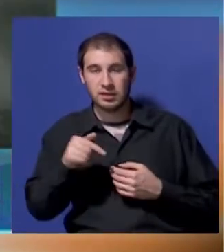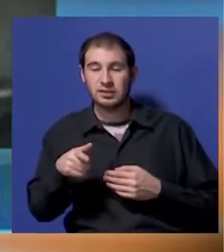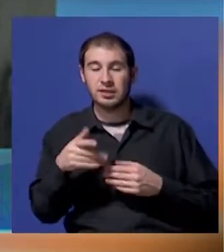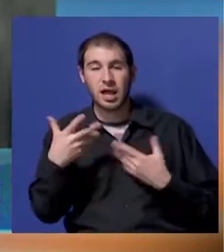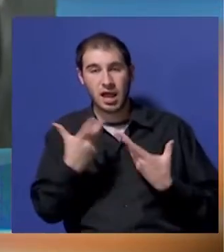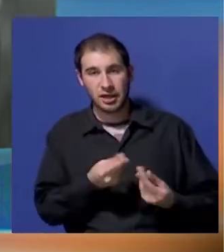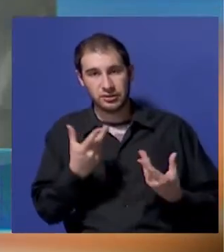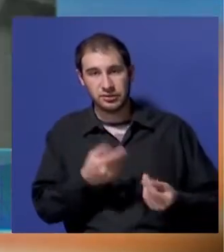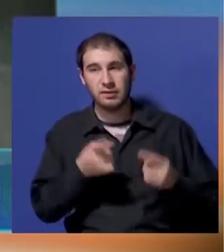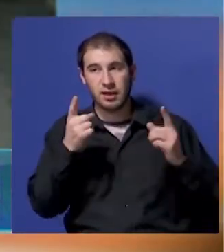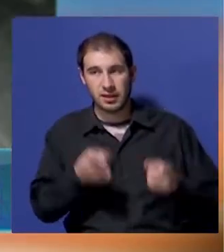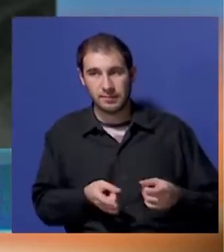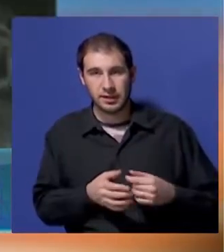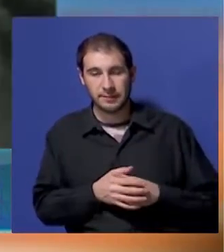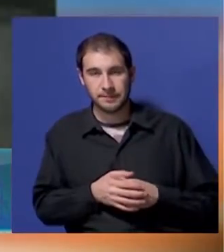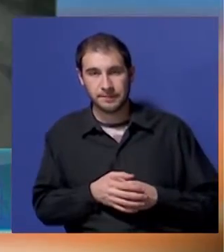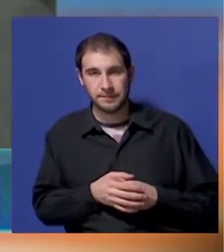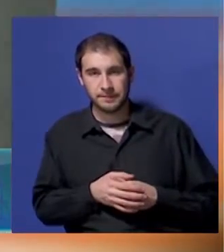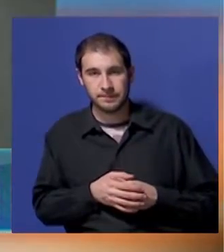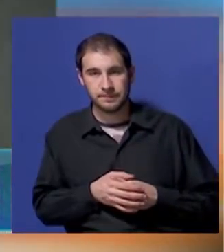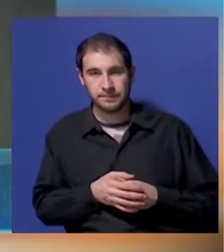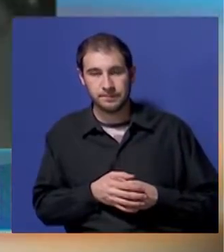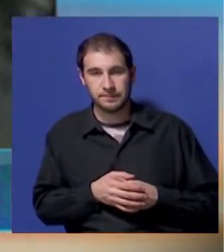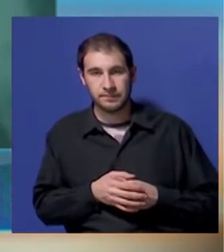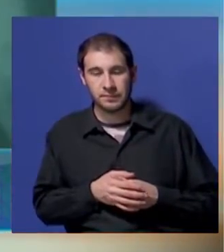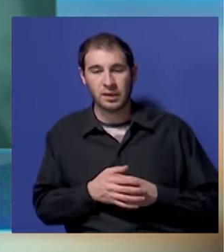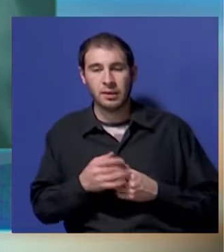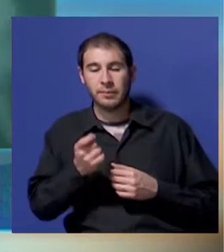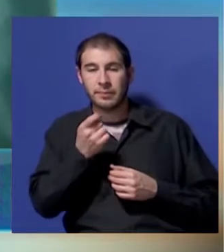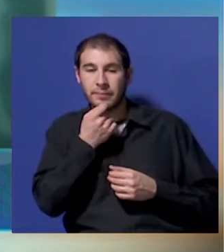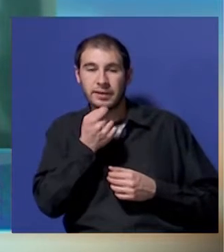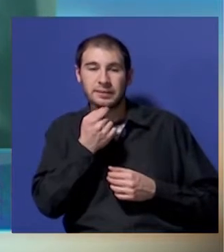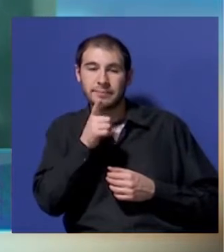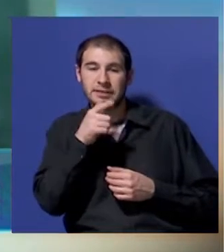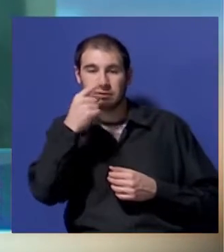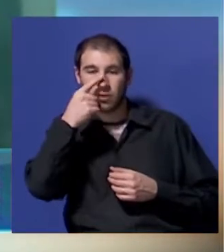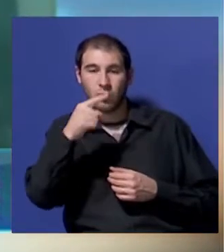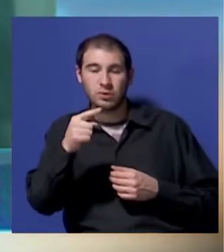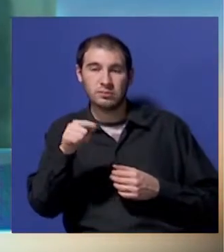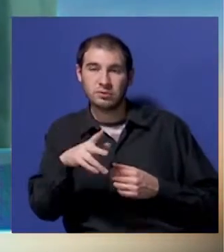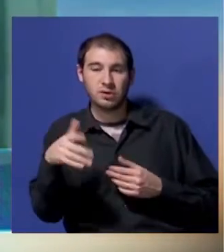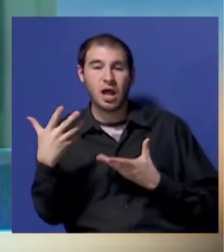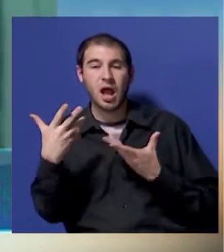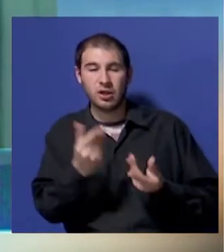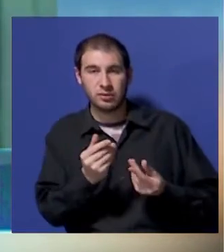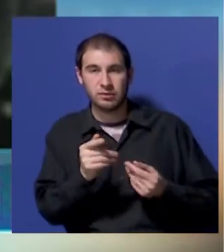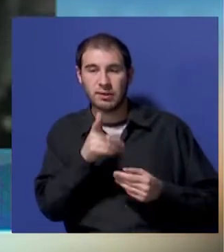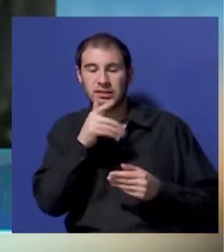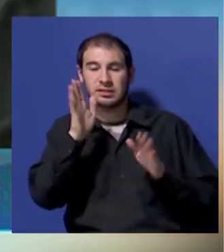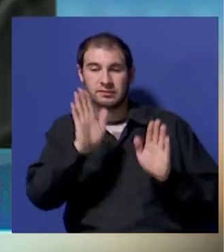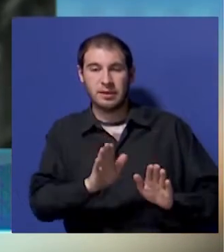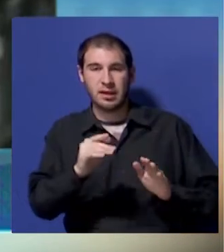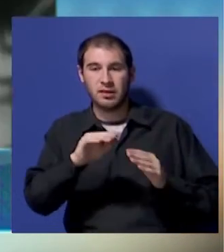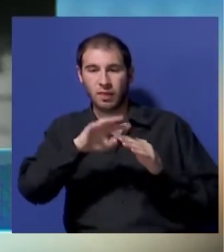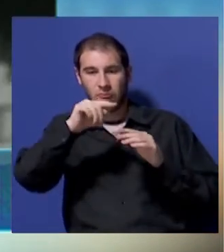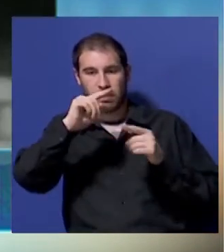sirva también de como la última traba para que nos lleve que nos frene de cara al